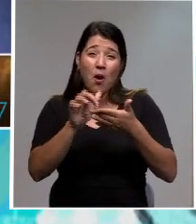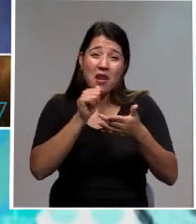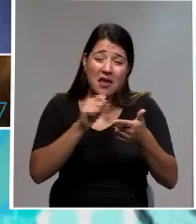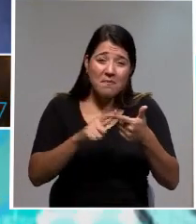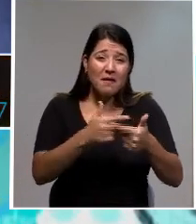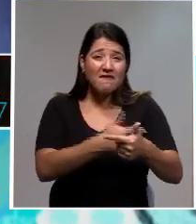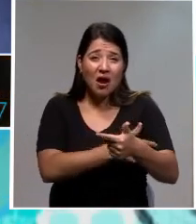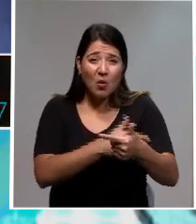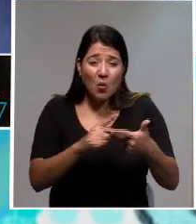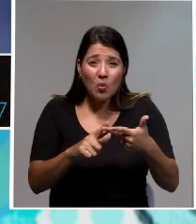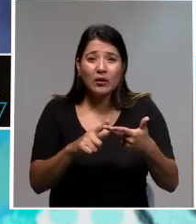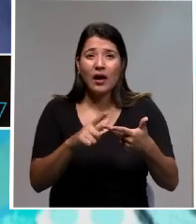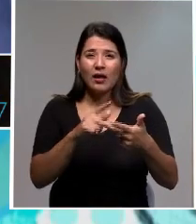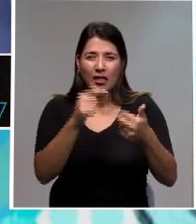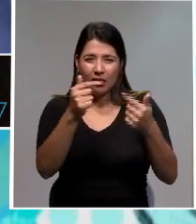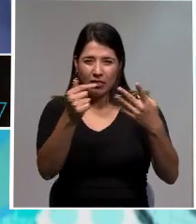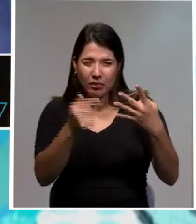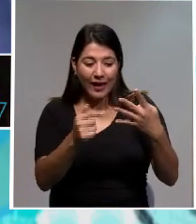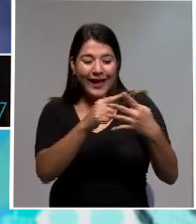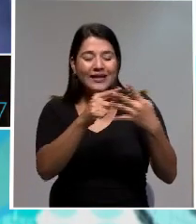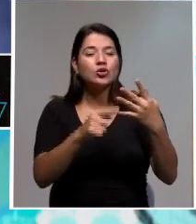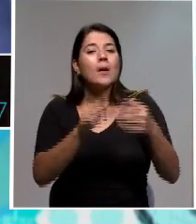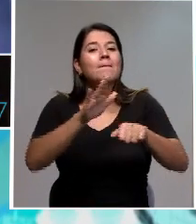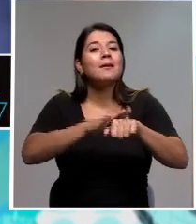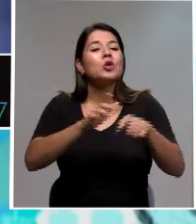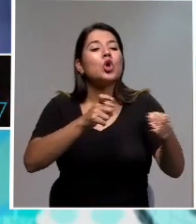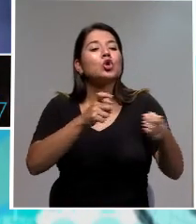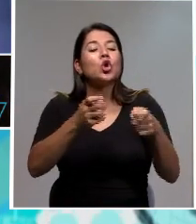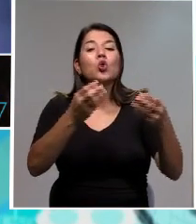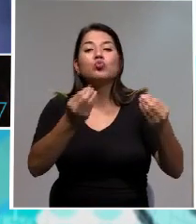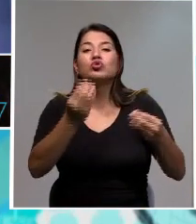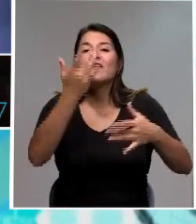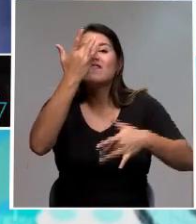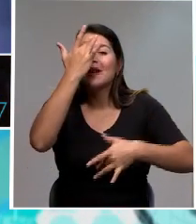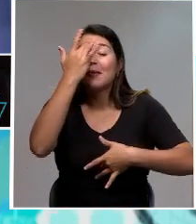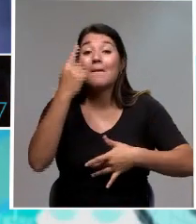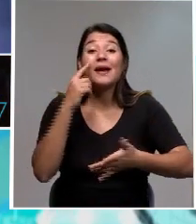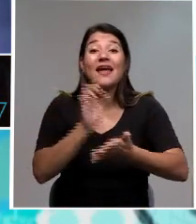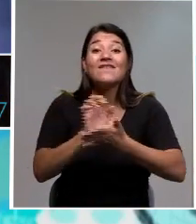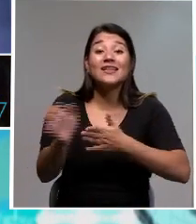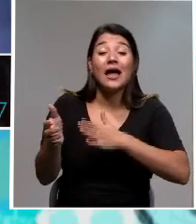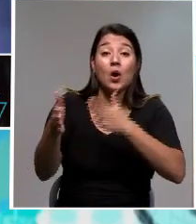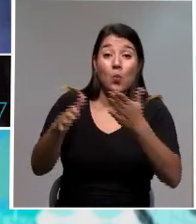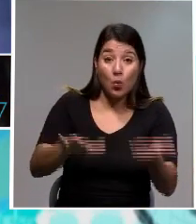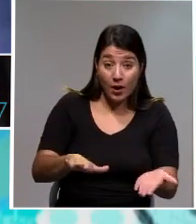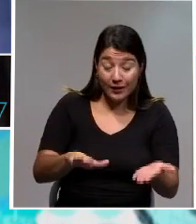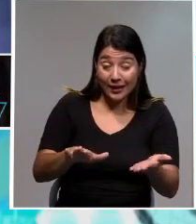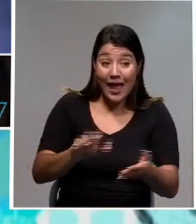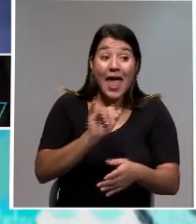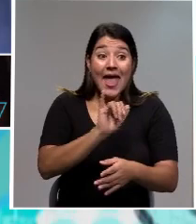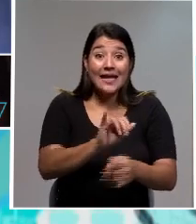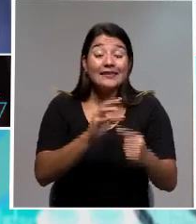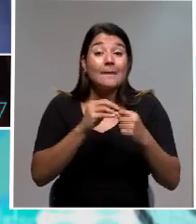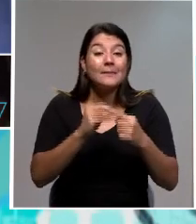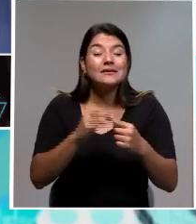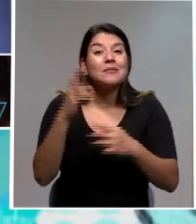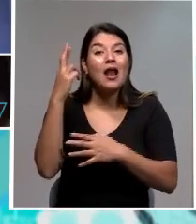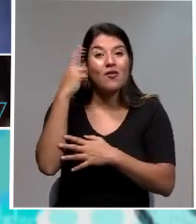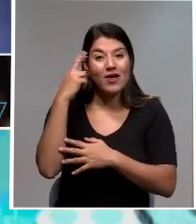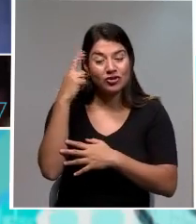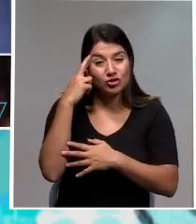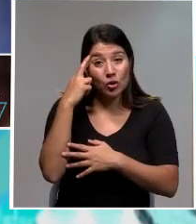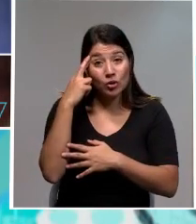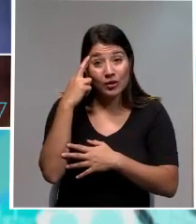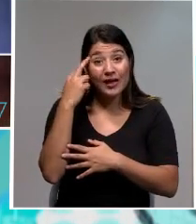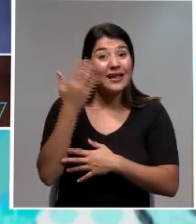causaban muerte al ser humano, y esa es una de las principales razones por las cuales la